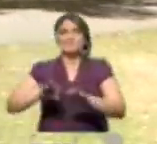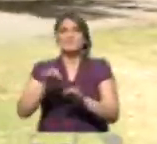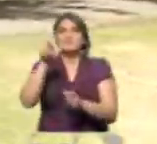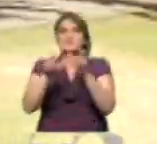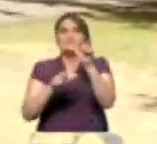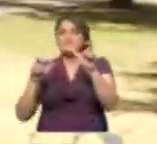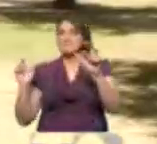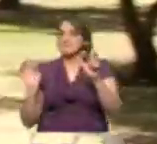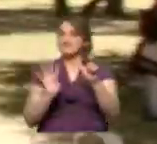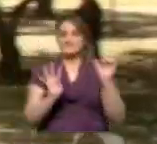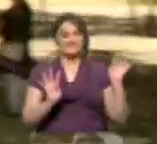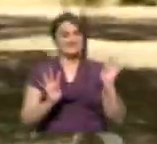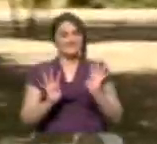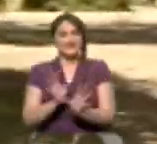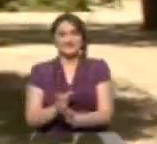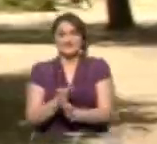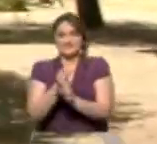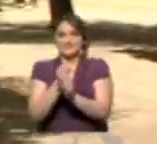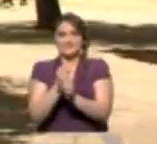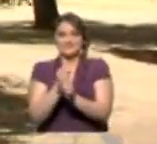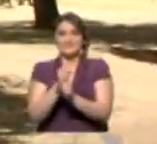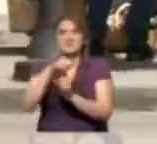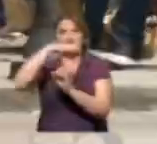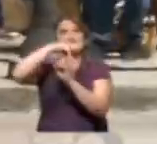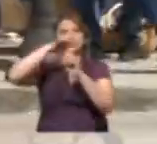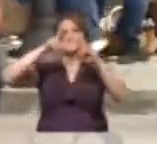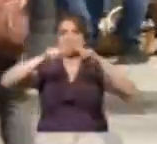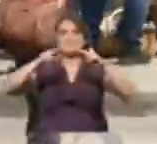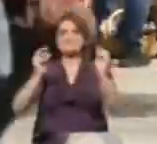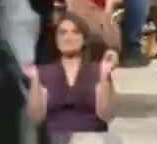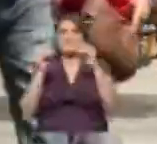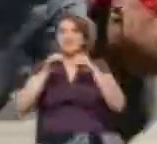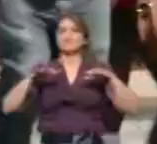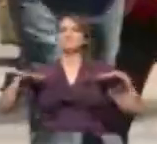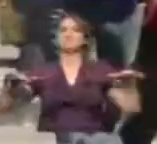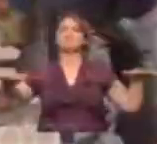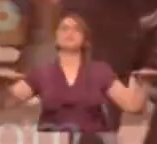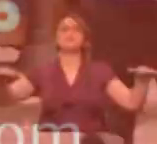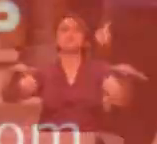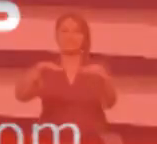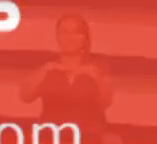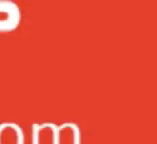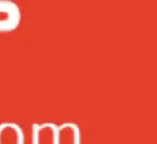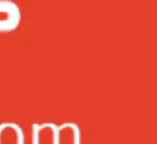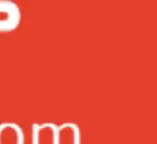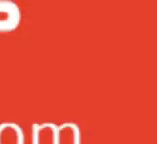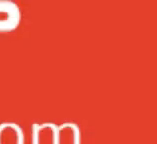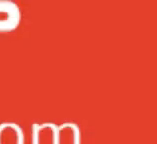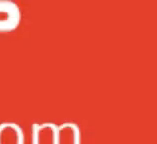crear espacios más seguros y aumentar las áreas verdes. En Quito, Jorge Loaiza, 24 horas.